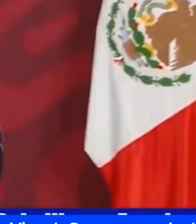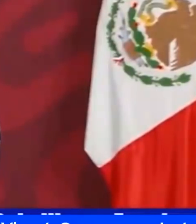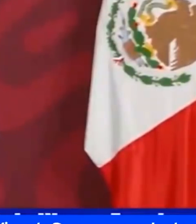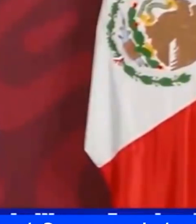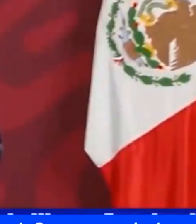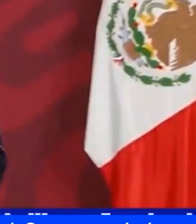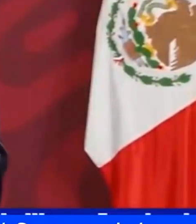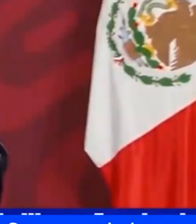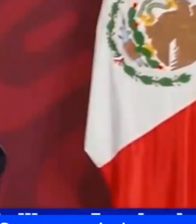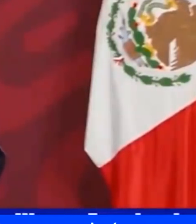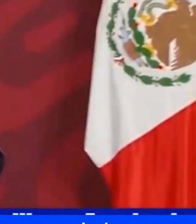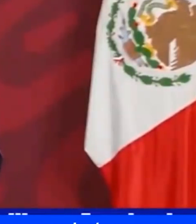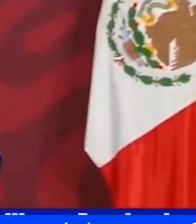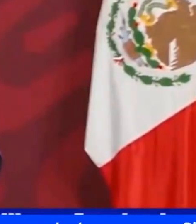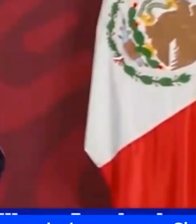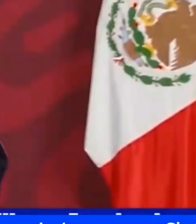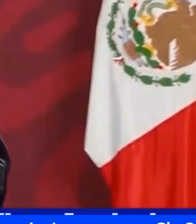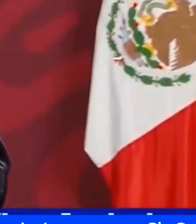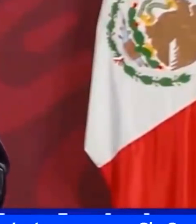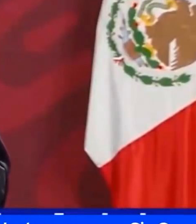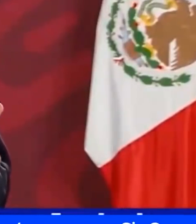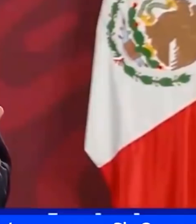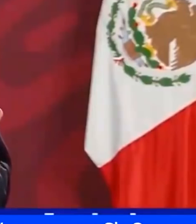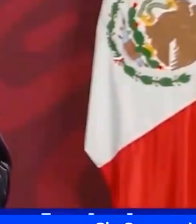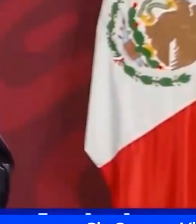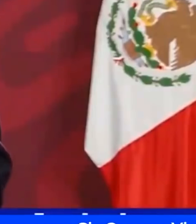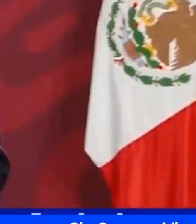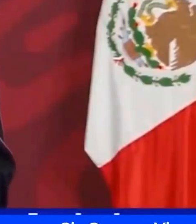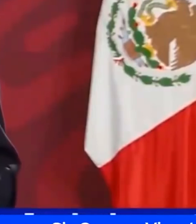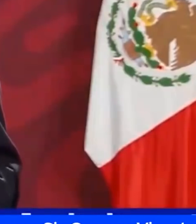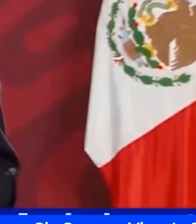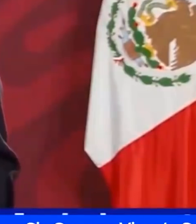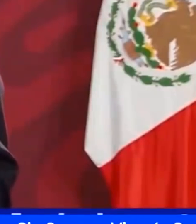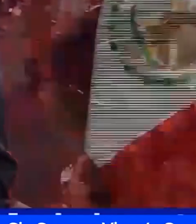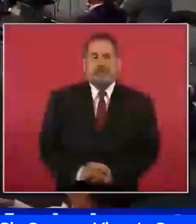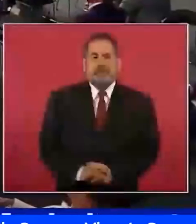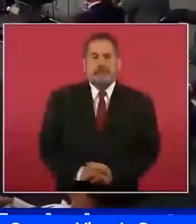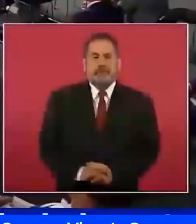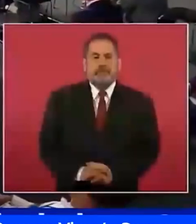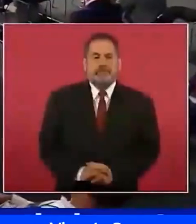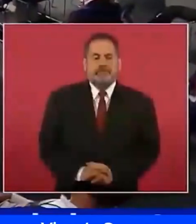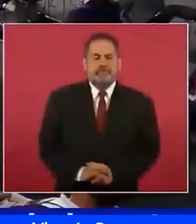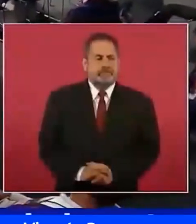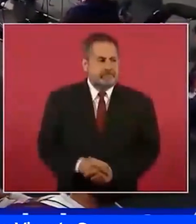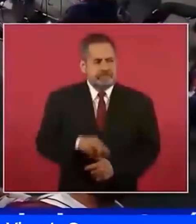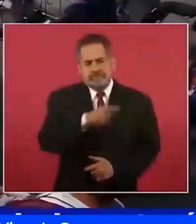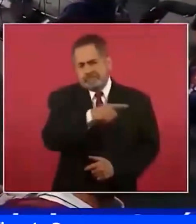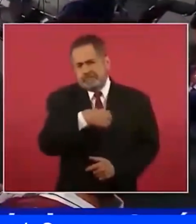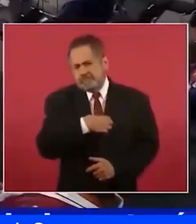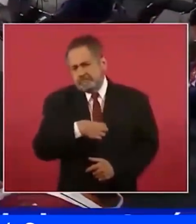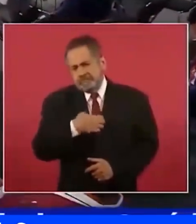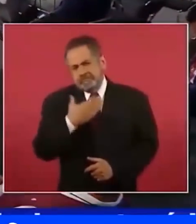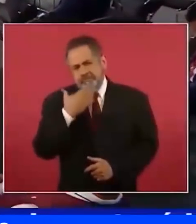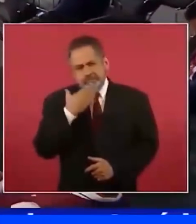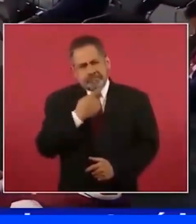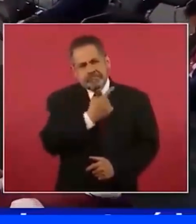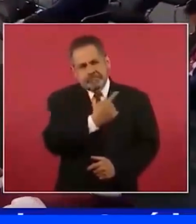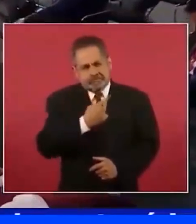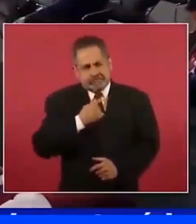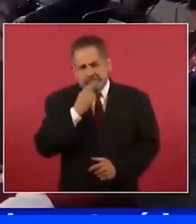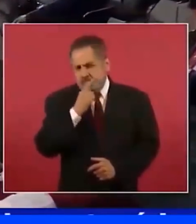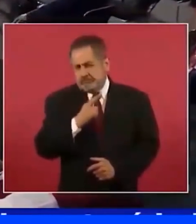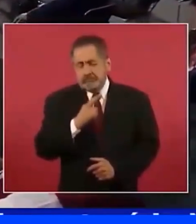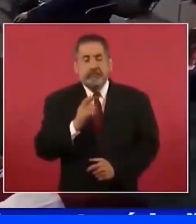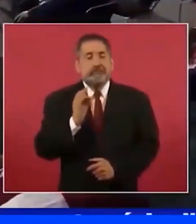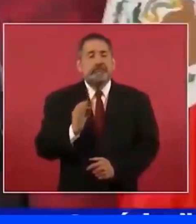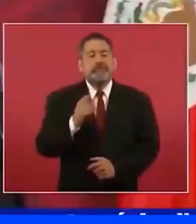muy respetuoso. Y lo cierto es que